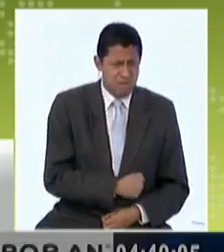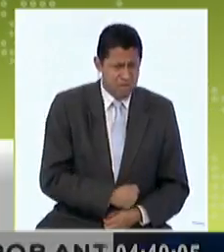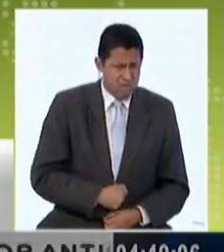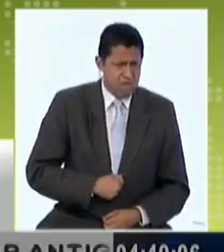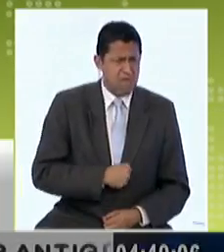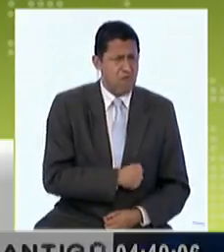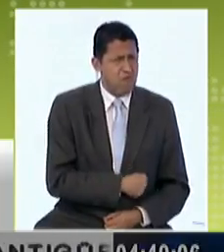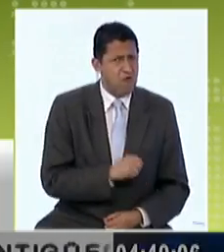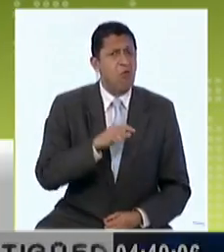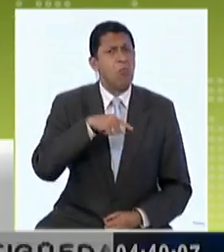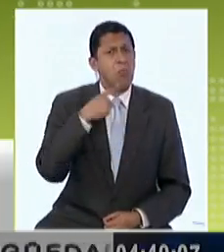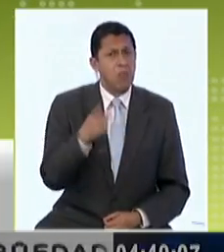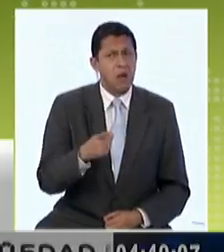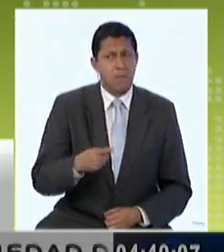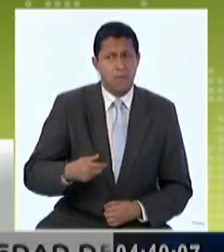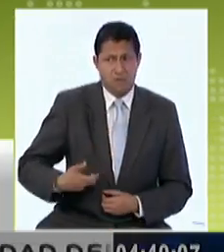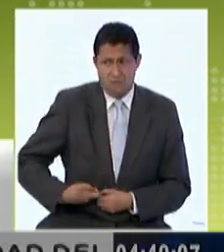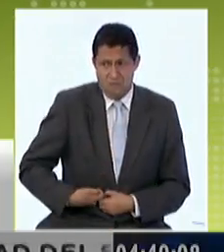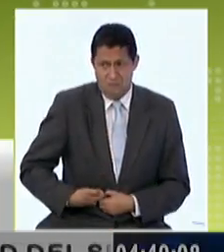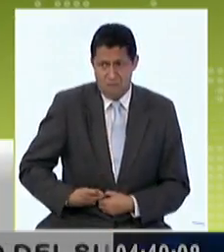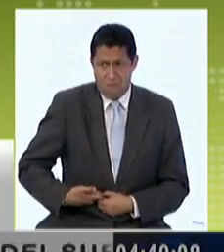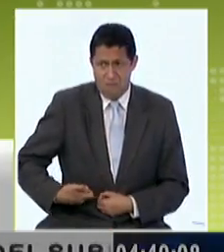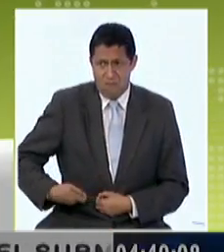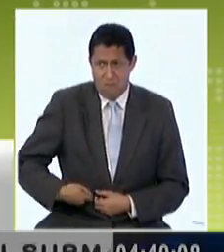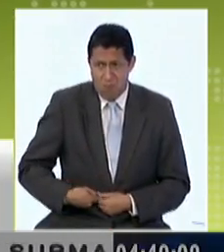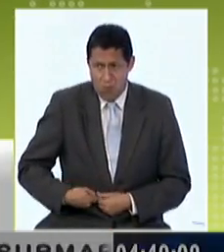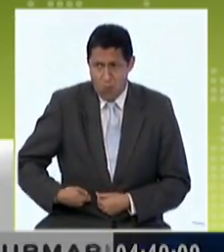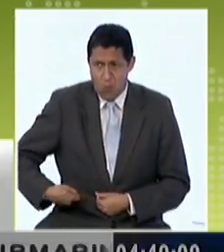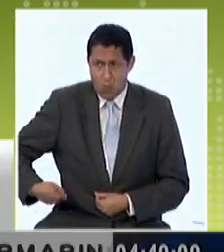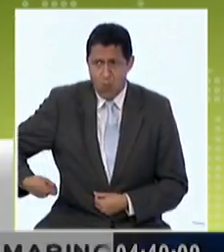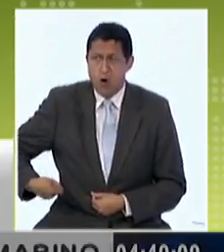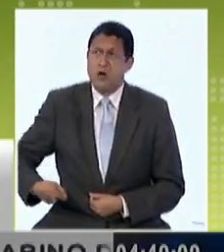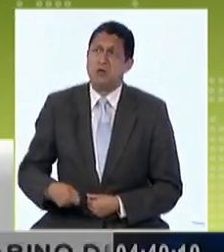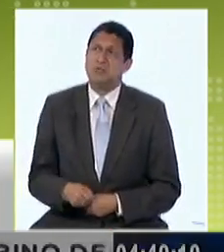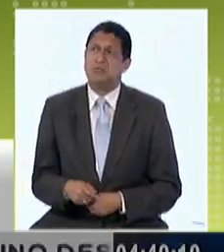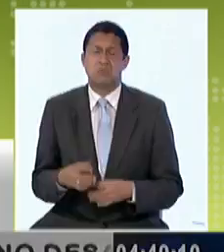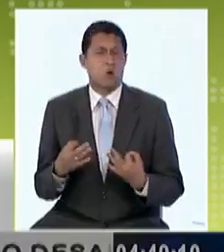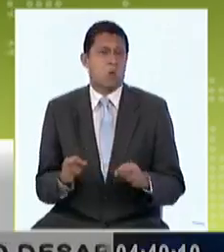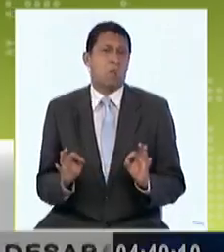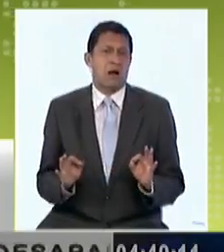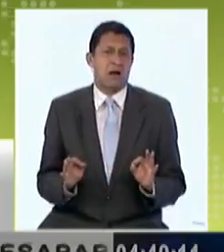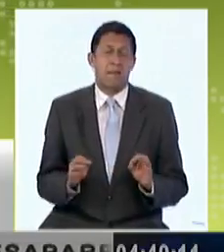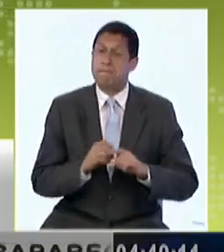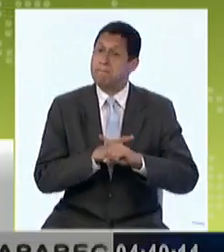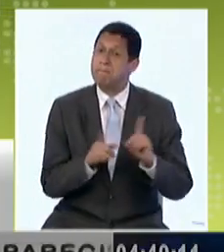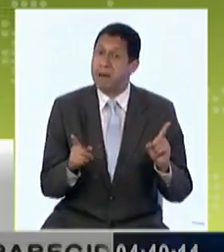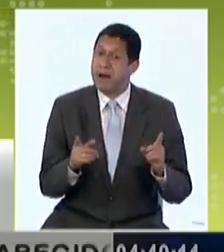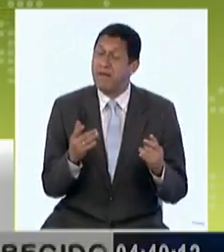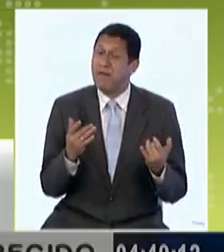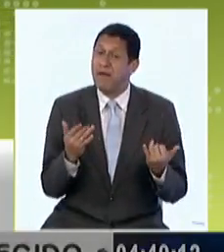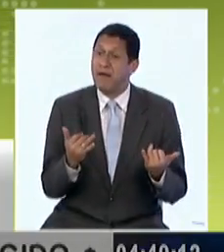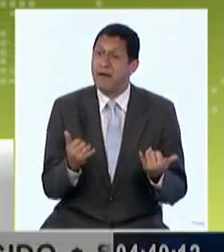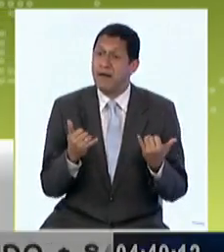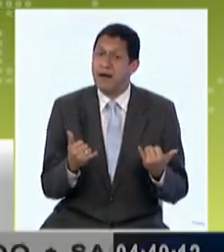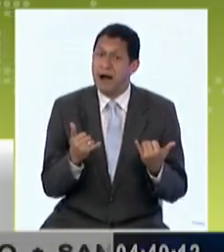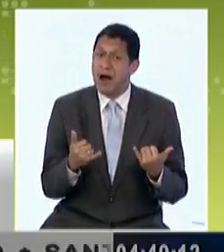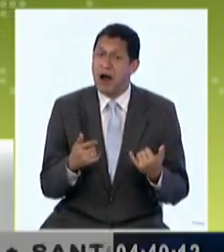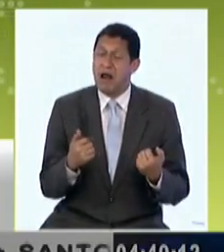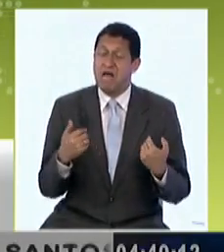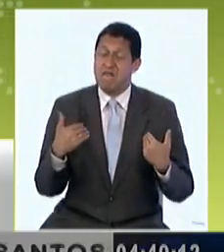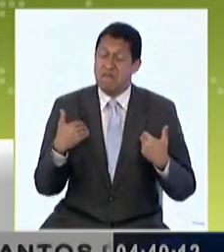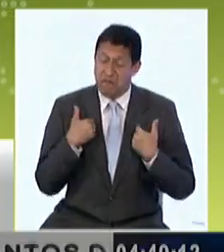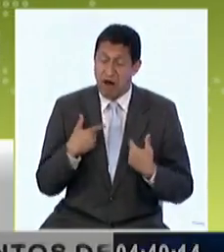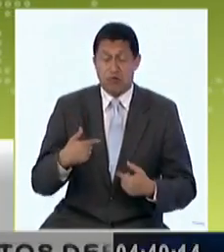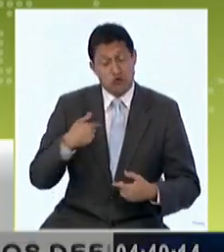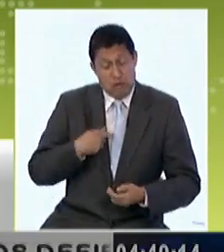ultrasónicas y luego se realiza una succión con cánula tradicional. Lo que pasa es que el esfuerzo que debe